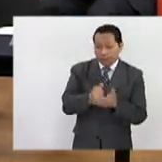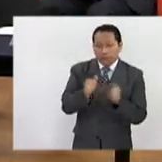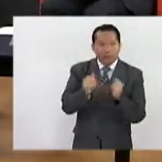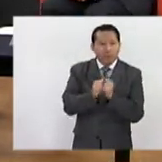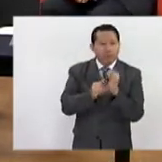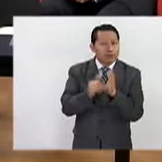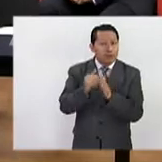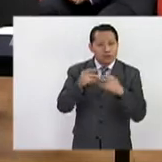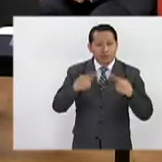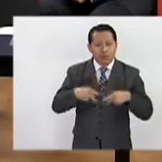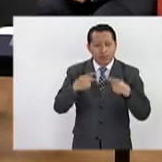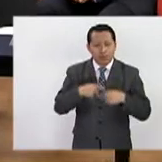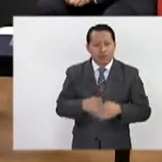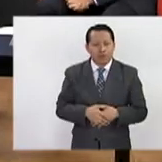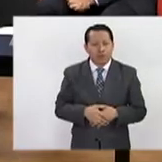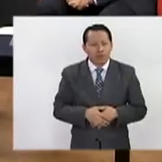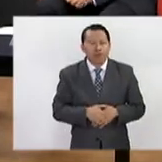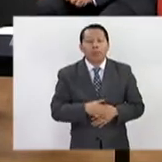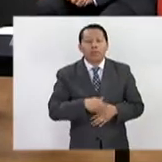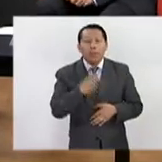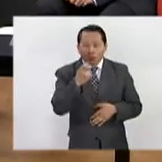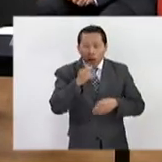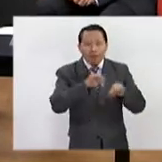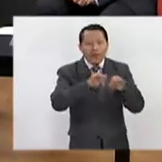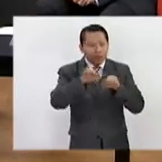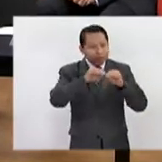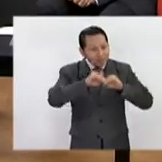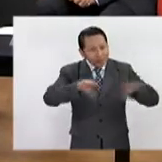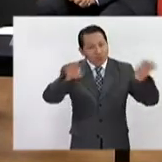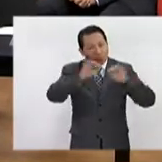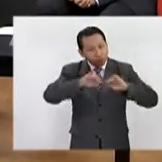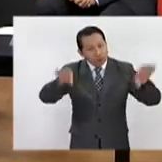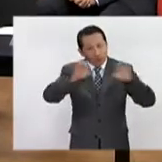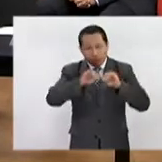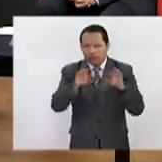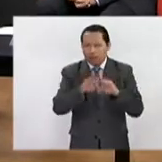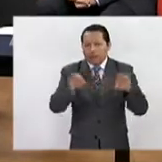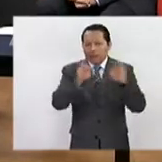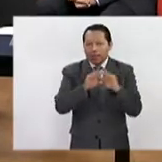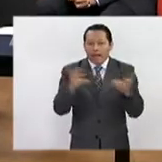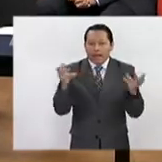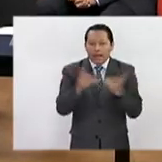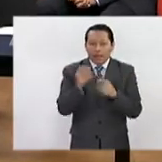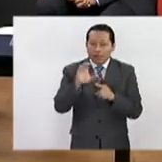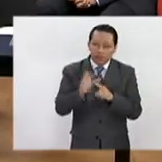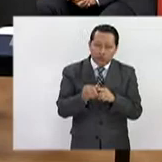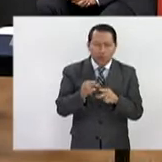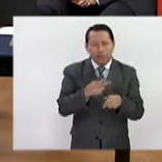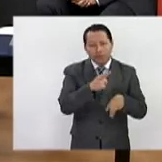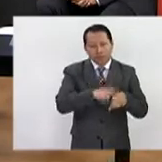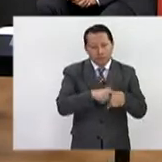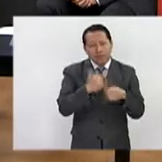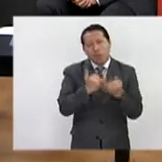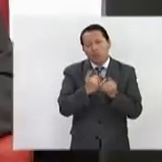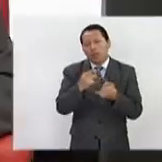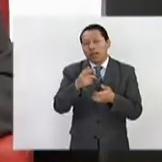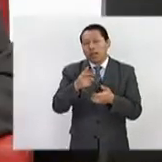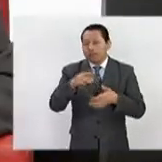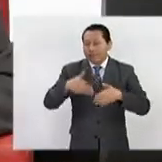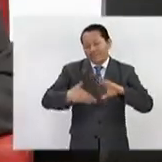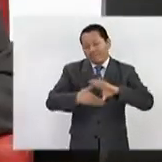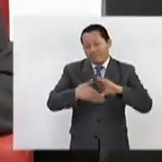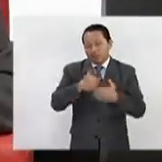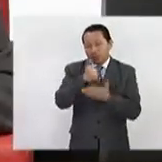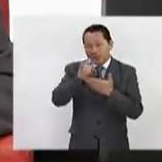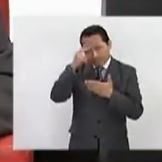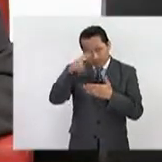de habitantes. Por eso el trabajo de difusión es muy importante, el trabajo de difusión que hace la Comisión, tanto la nacional como la de la Ciudad de México, es muy